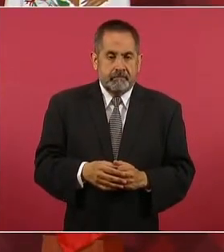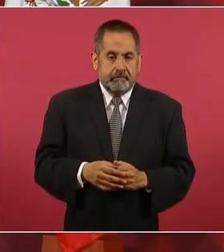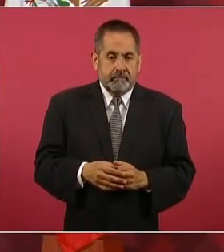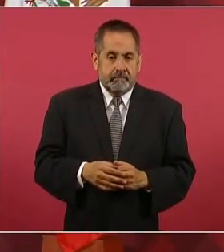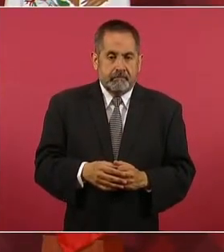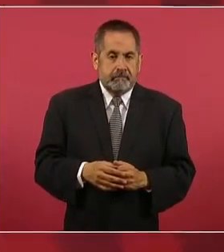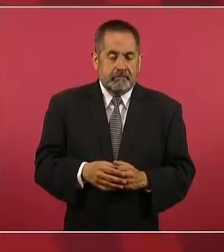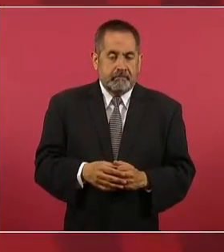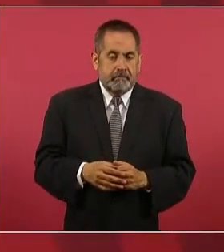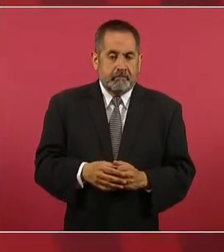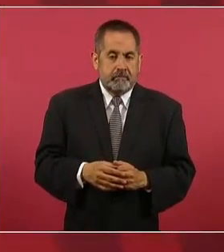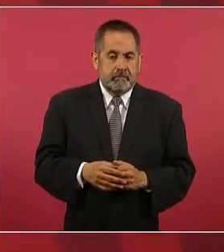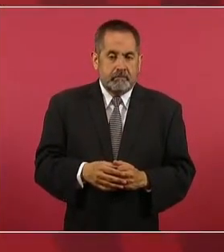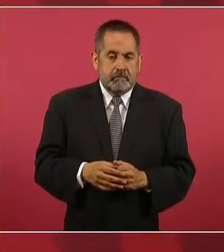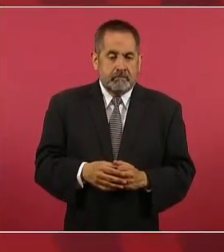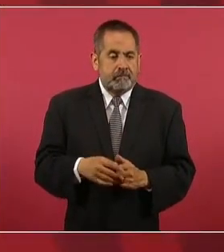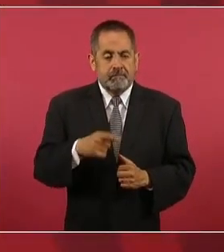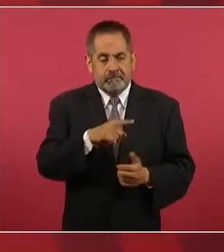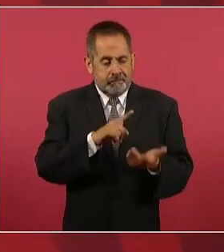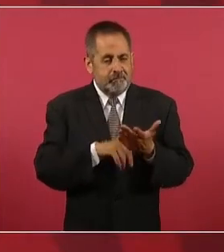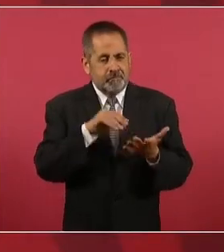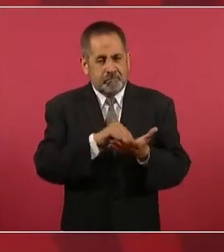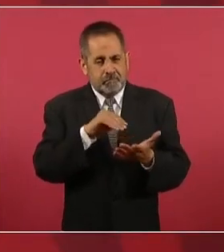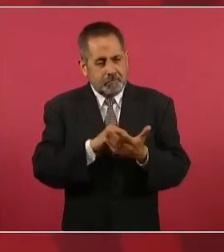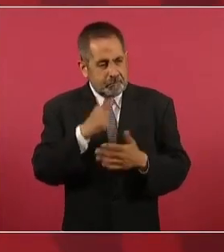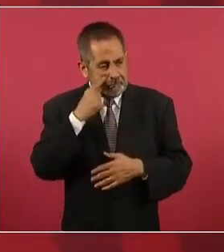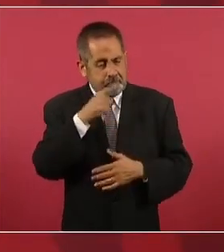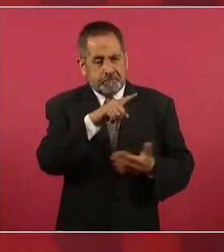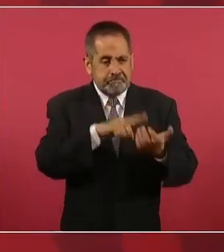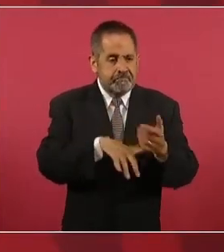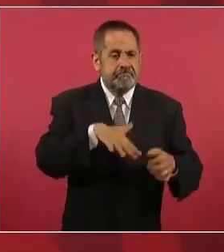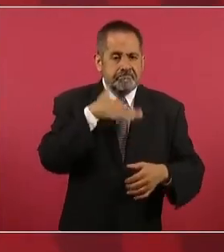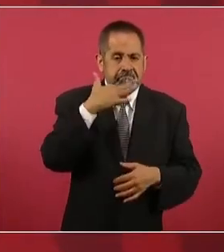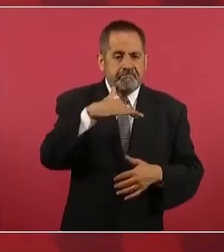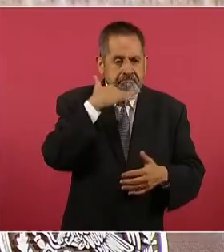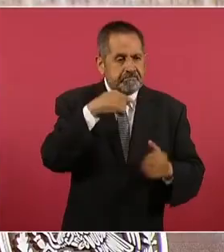el que impera la corrupción.